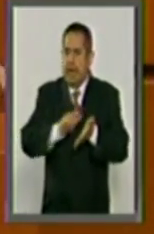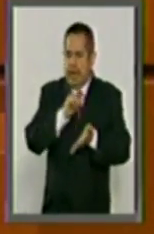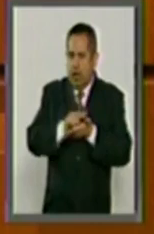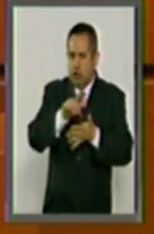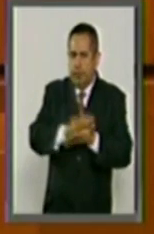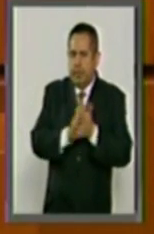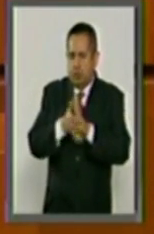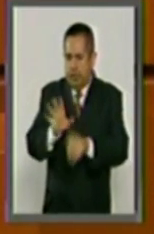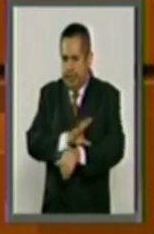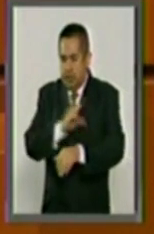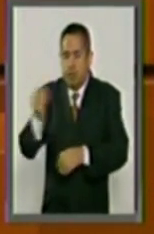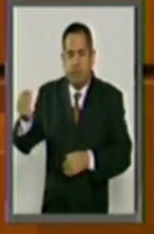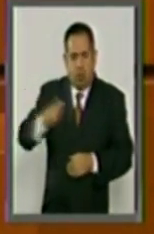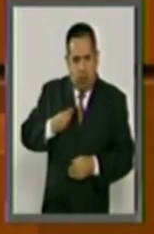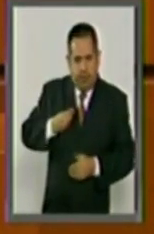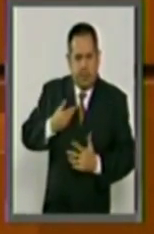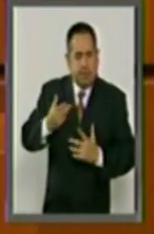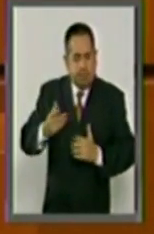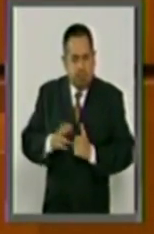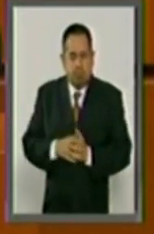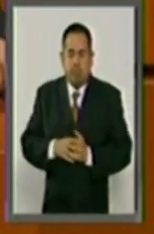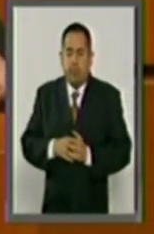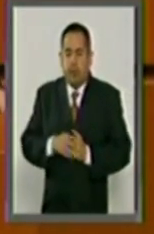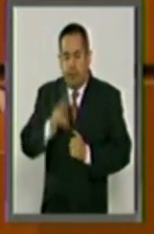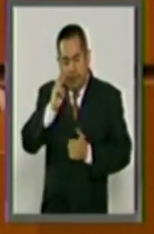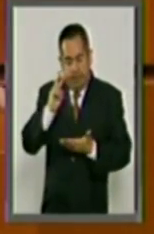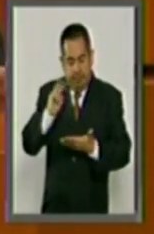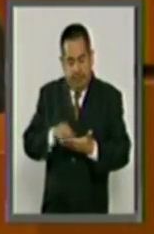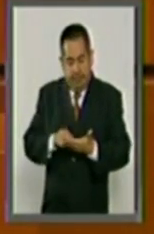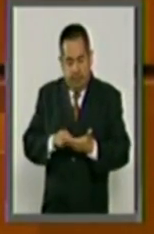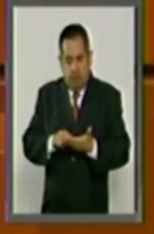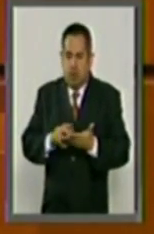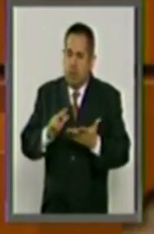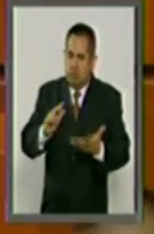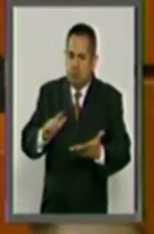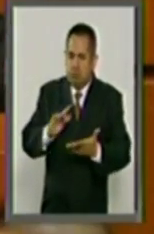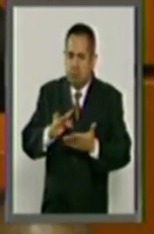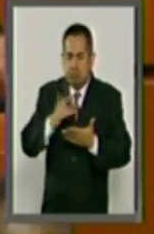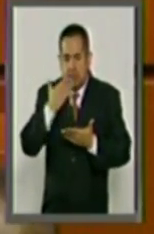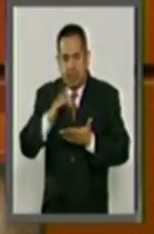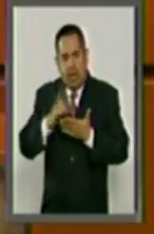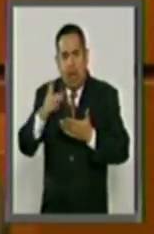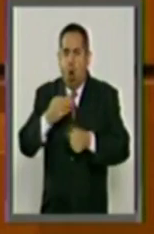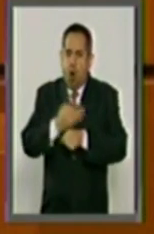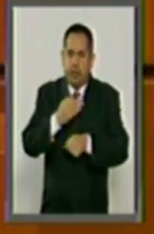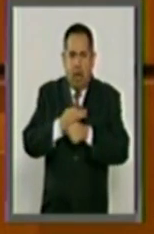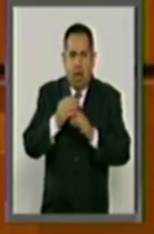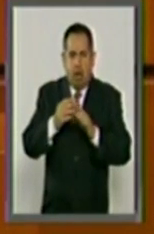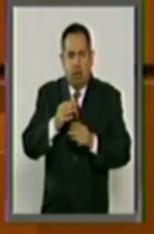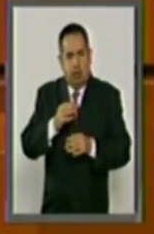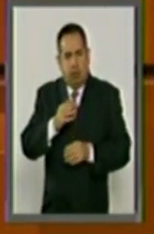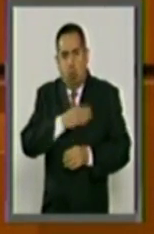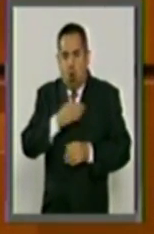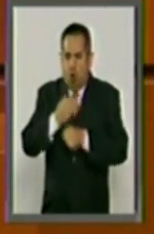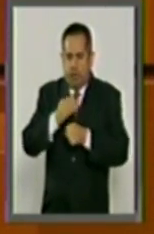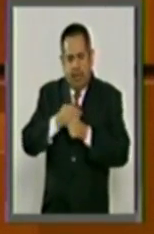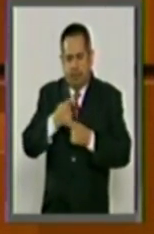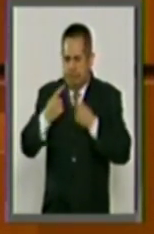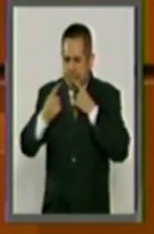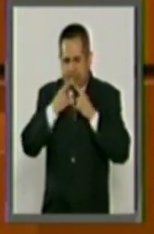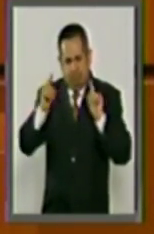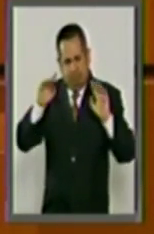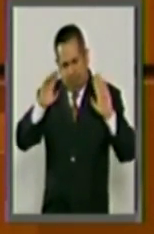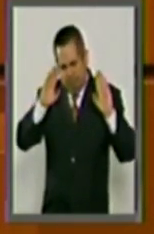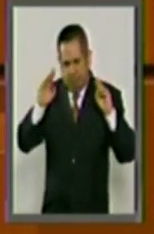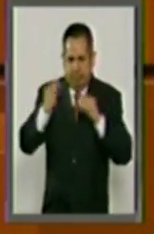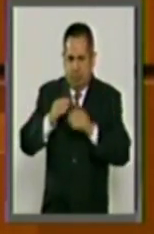transición energética. Es de señalar y agradecer la dispensa del trámite para poder concretar en